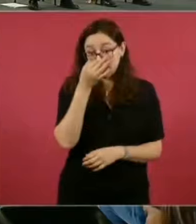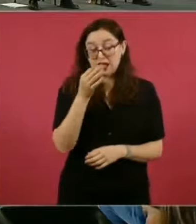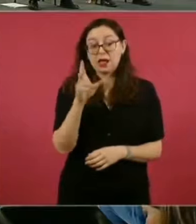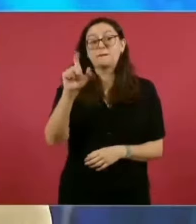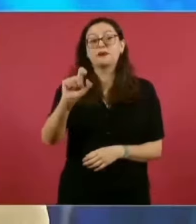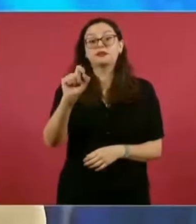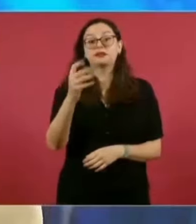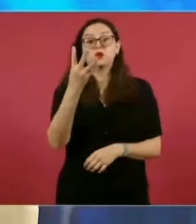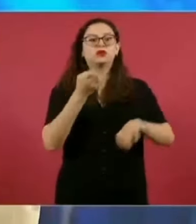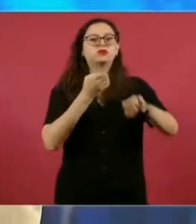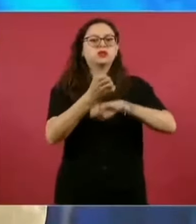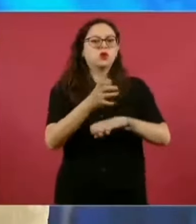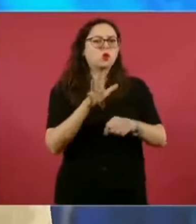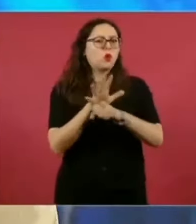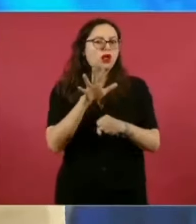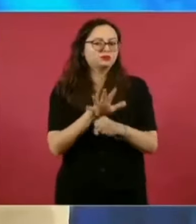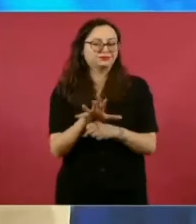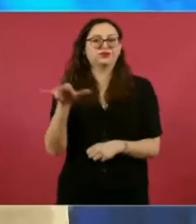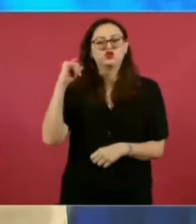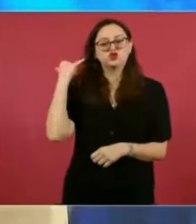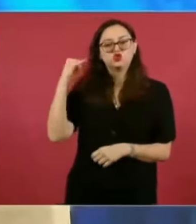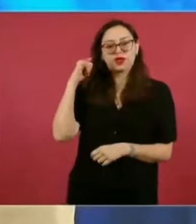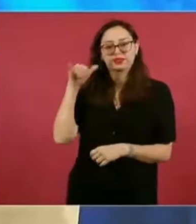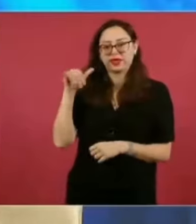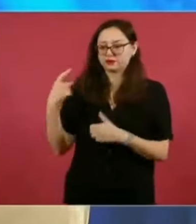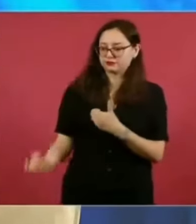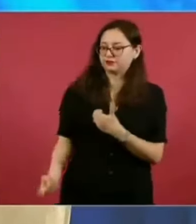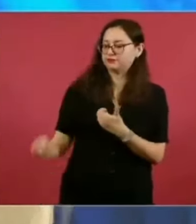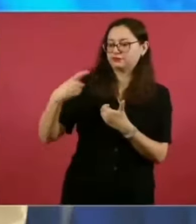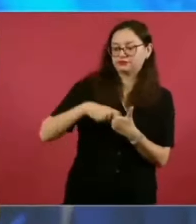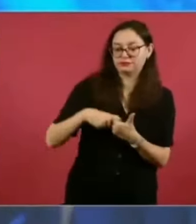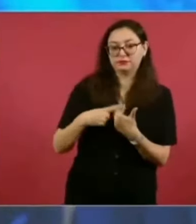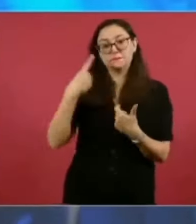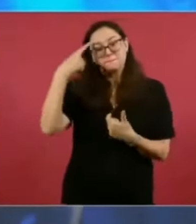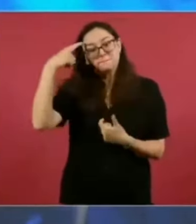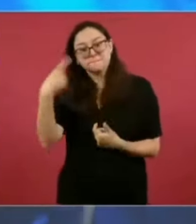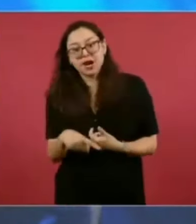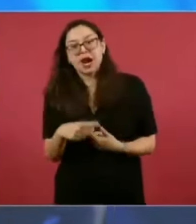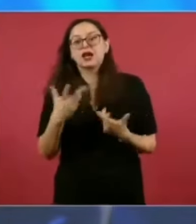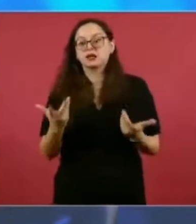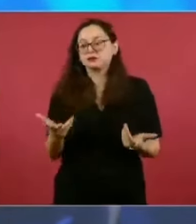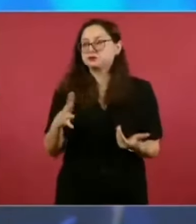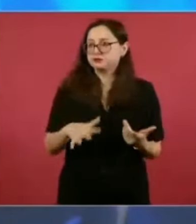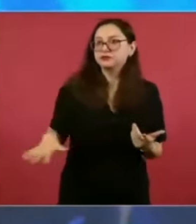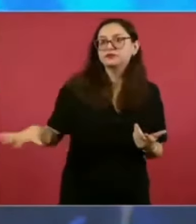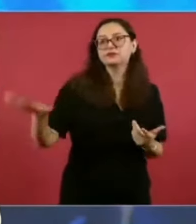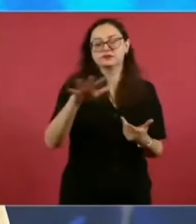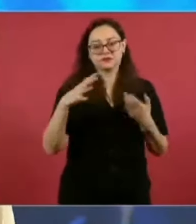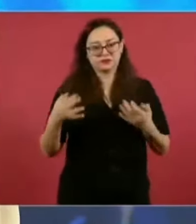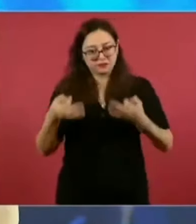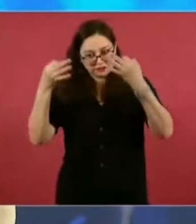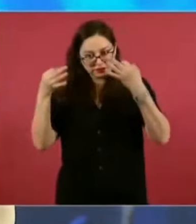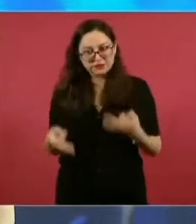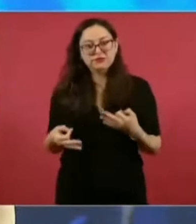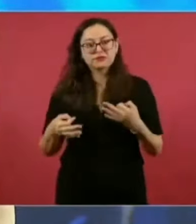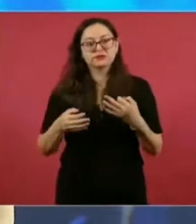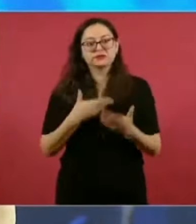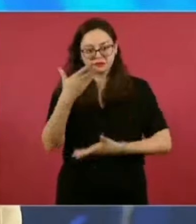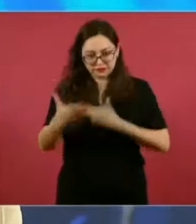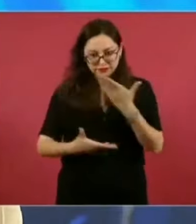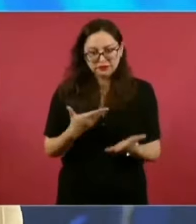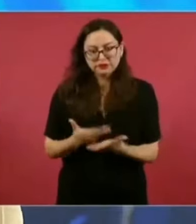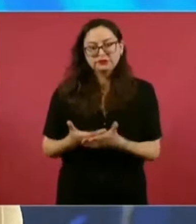este propósito de dotarle a nuestro país y al pueblo de México una institución de